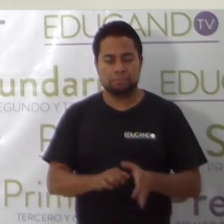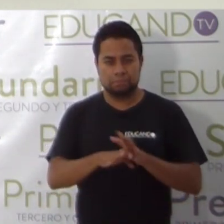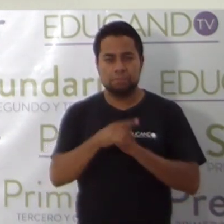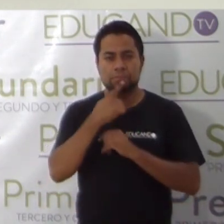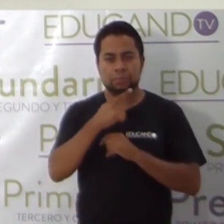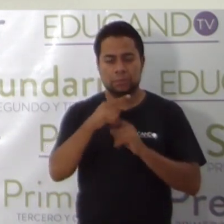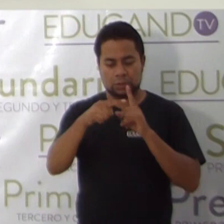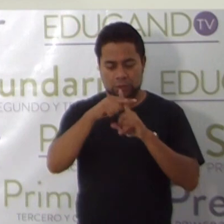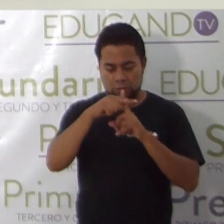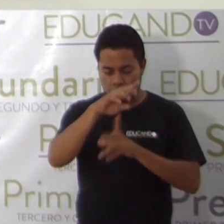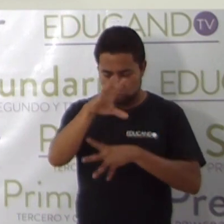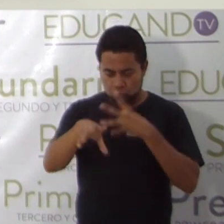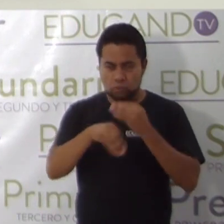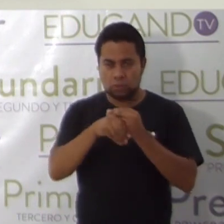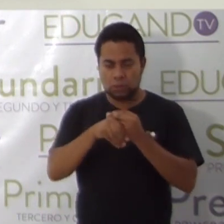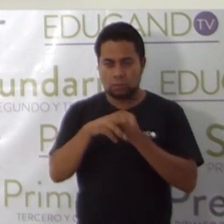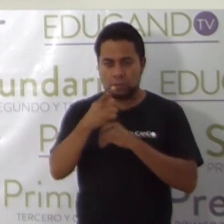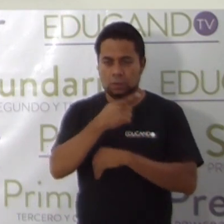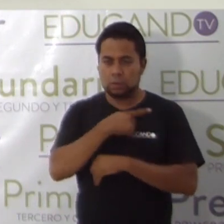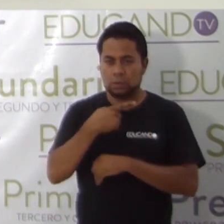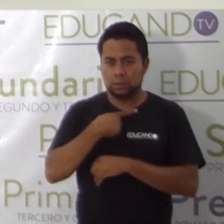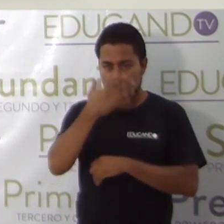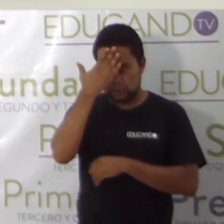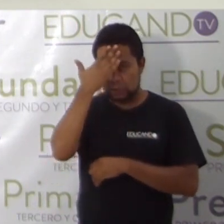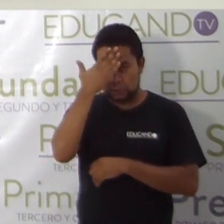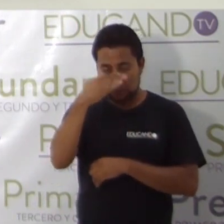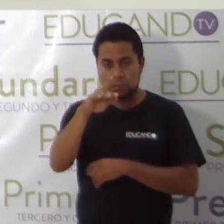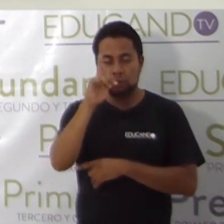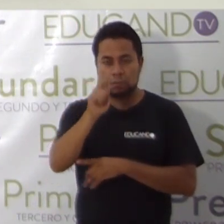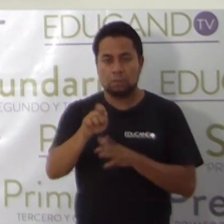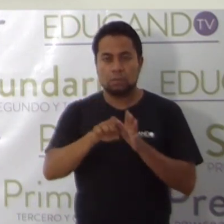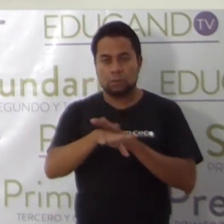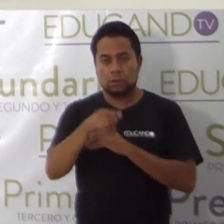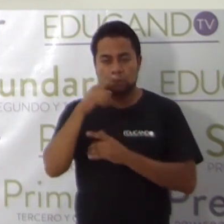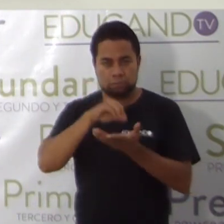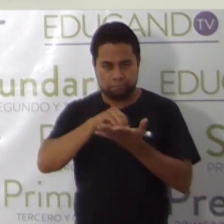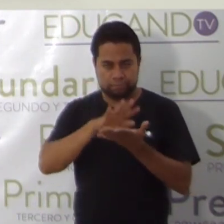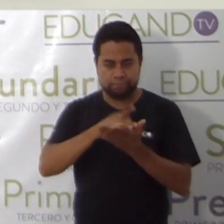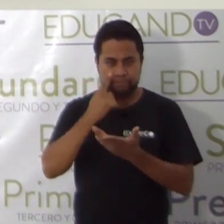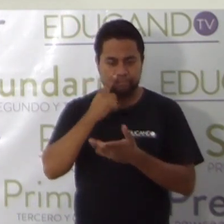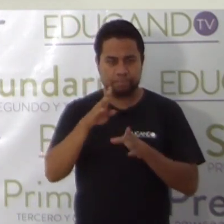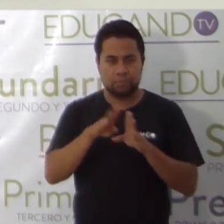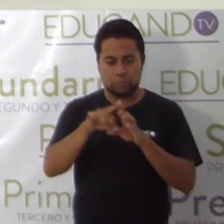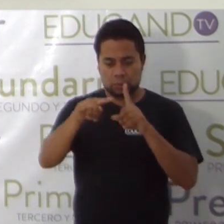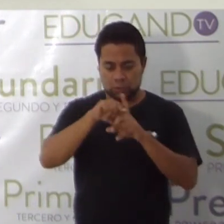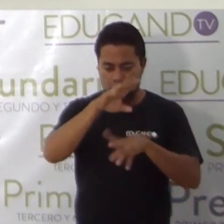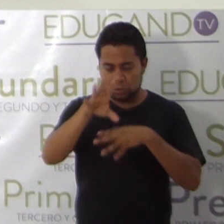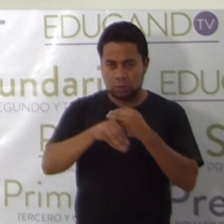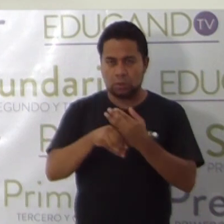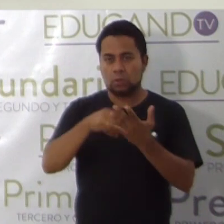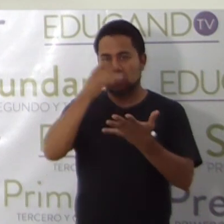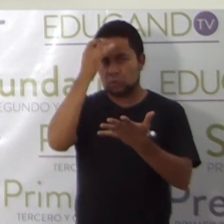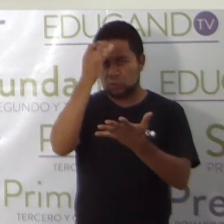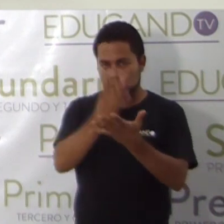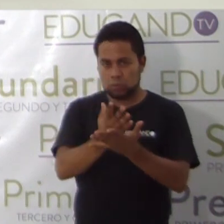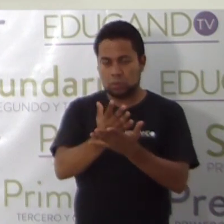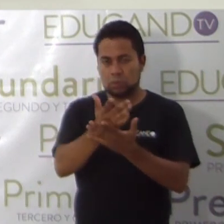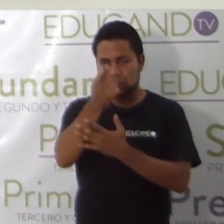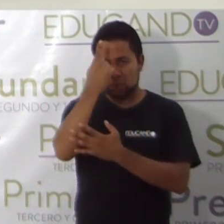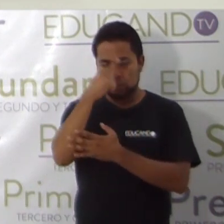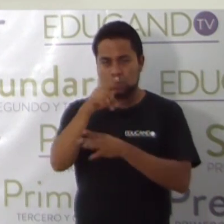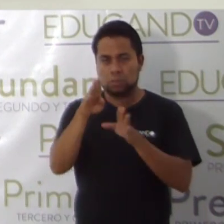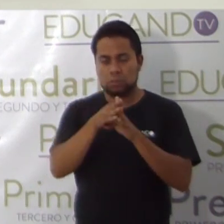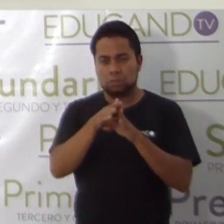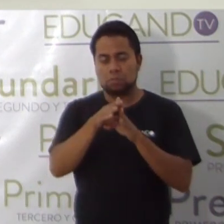de estos valores, pero deben tener en cuenta el siguiente dato. Vamos a sumar cada una de las del